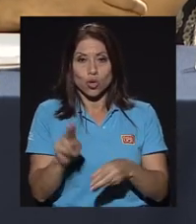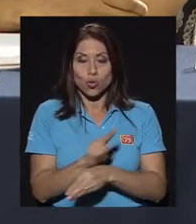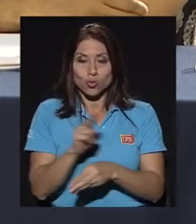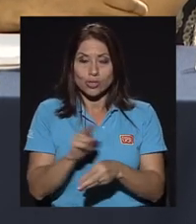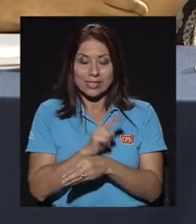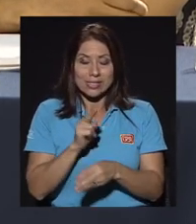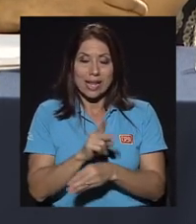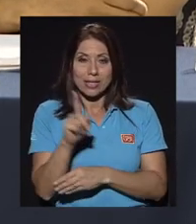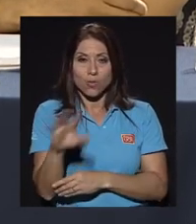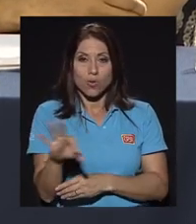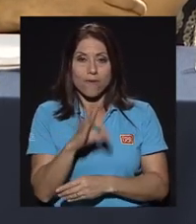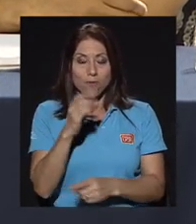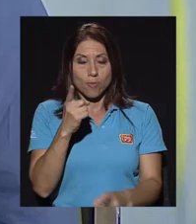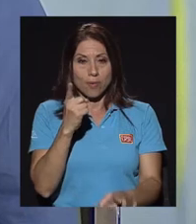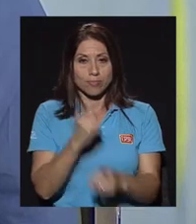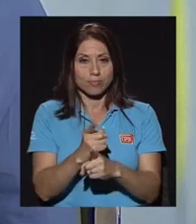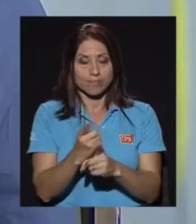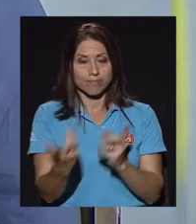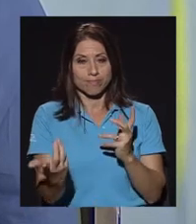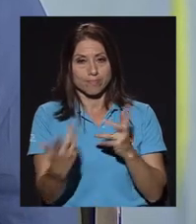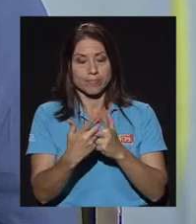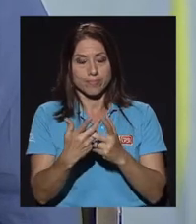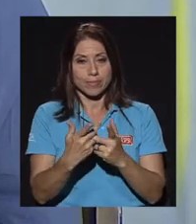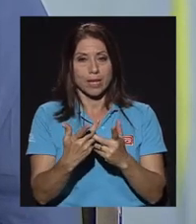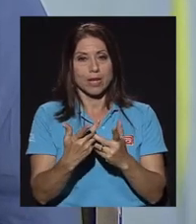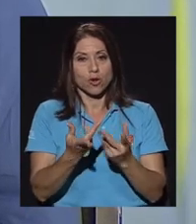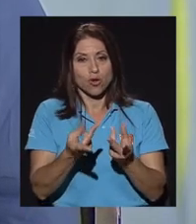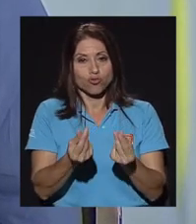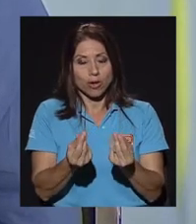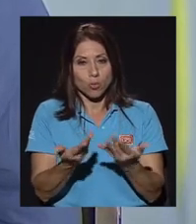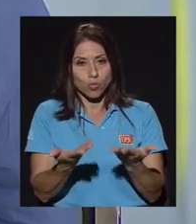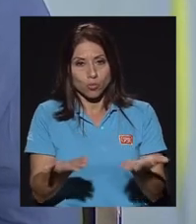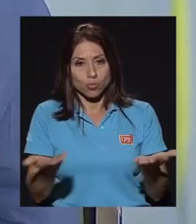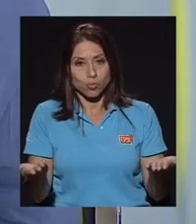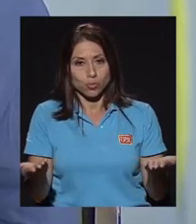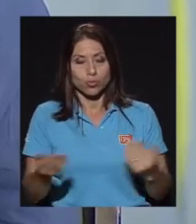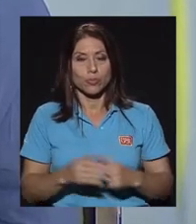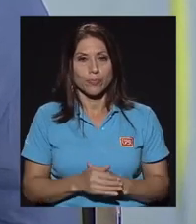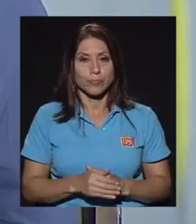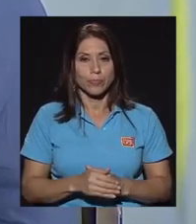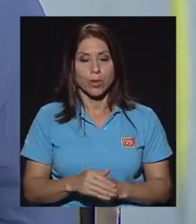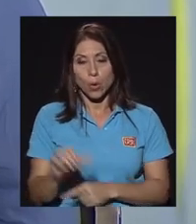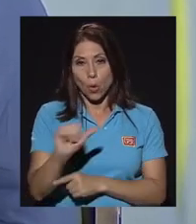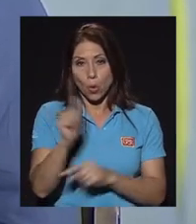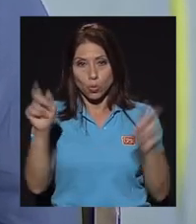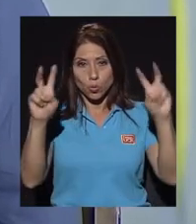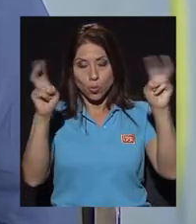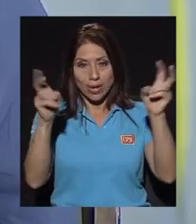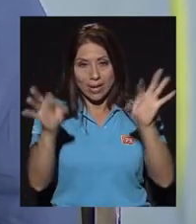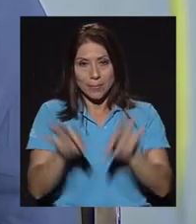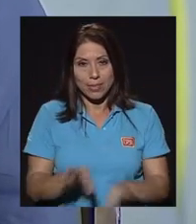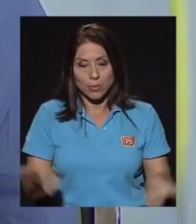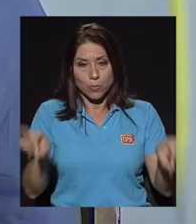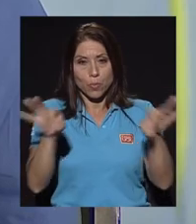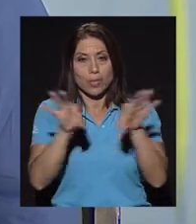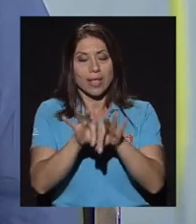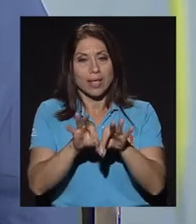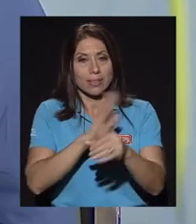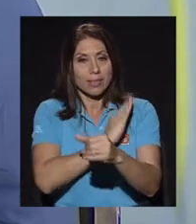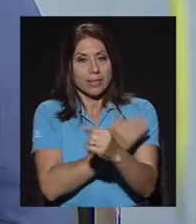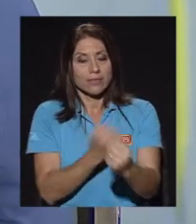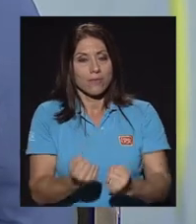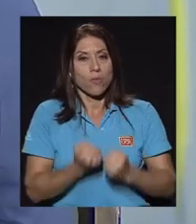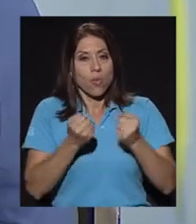eficiente y efectivamente los recursos con los que se cuentan. Otro elemento importante en este sentido es